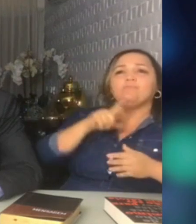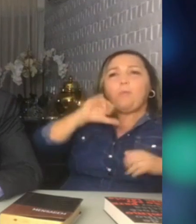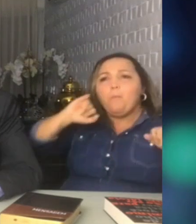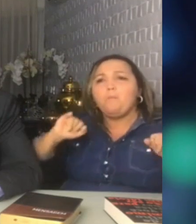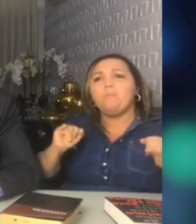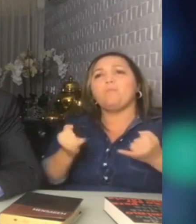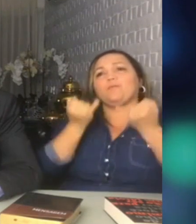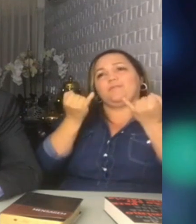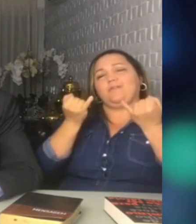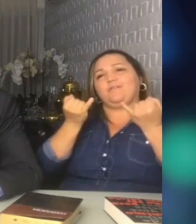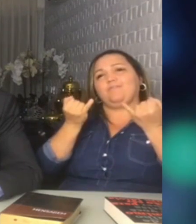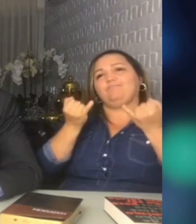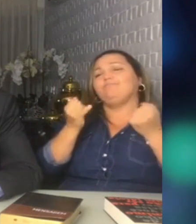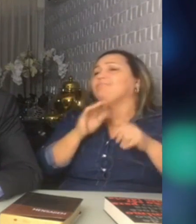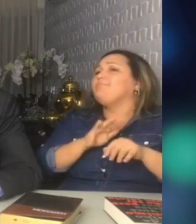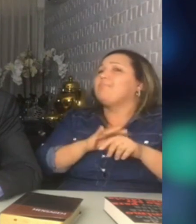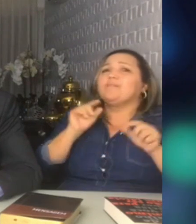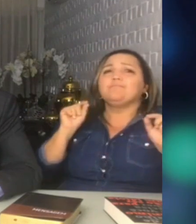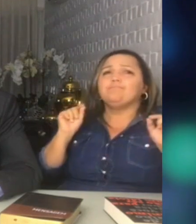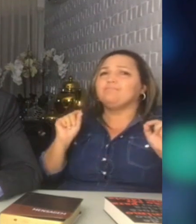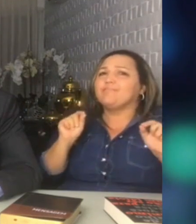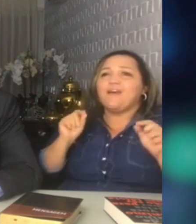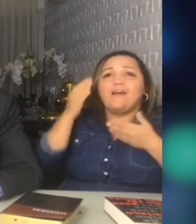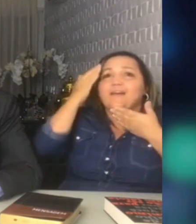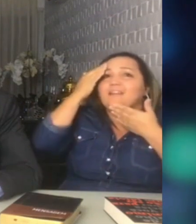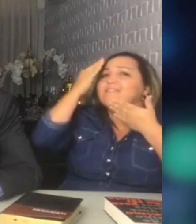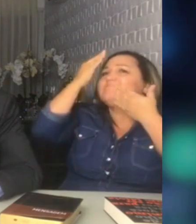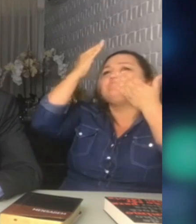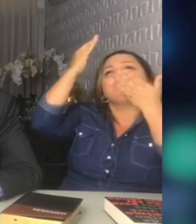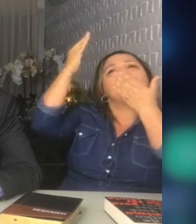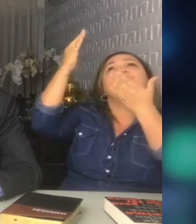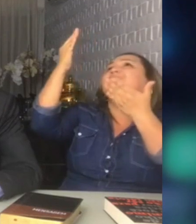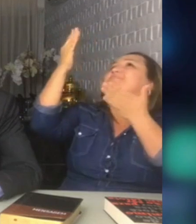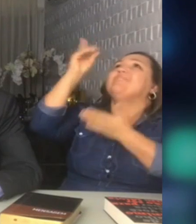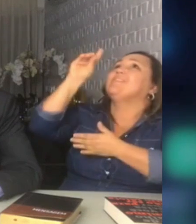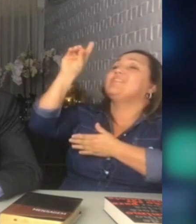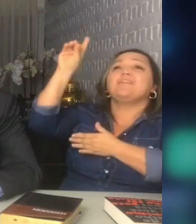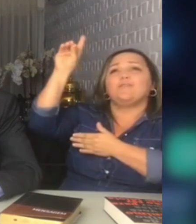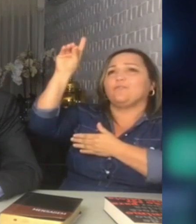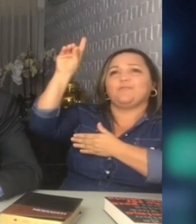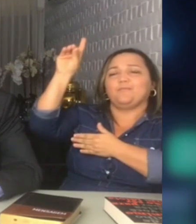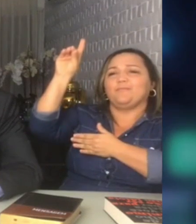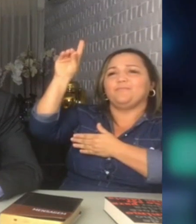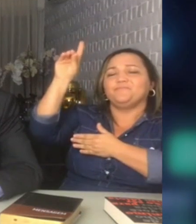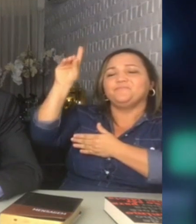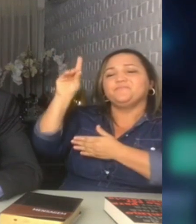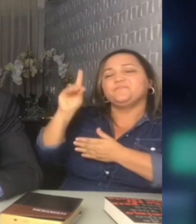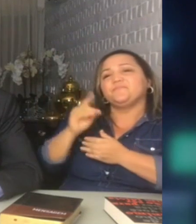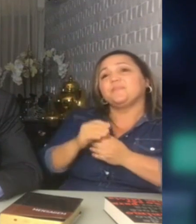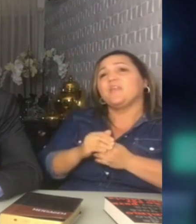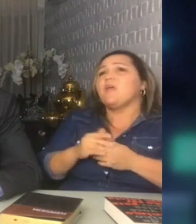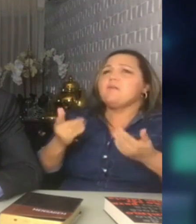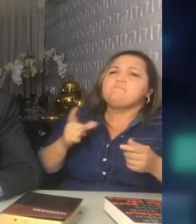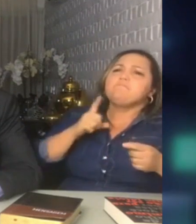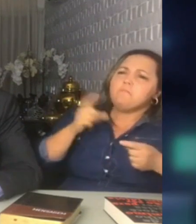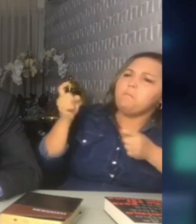mejorar esa situación entonces para hacer esto jair bolsonaro tiene que construir y mantener una base de apoyo